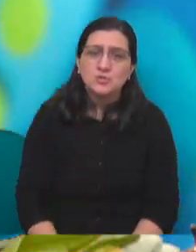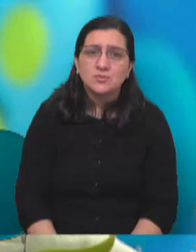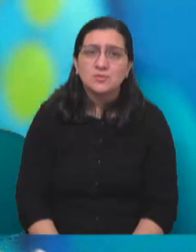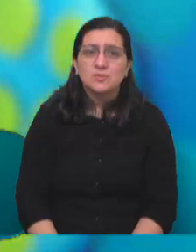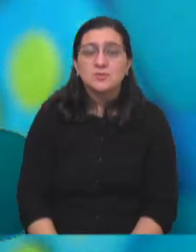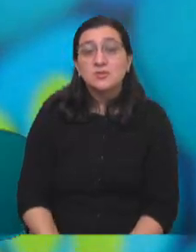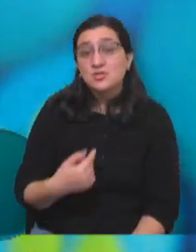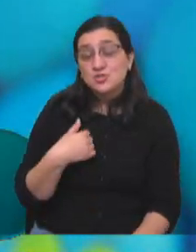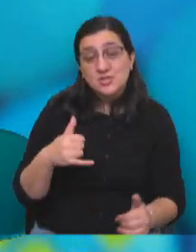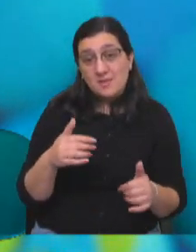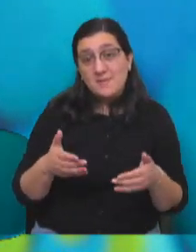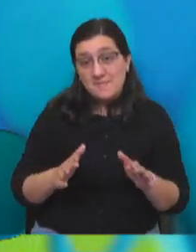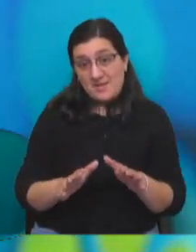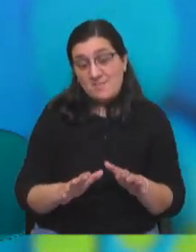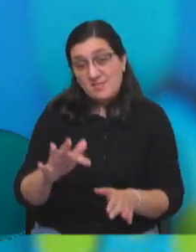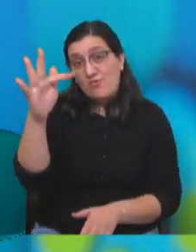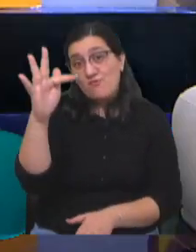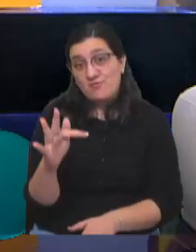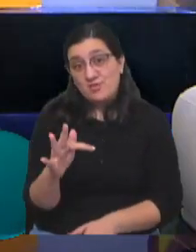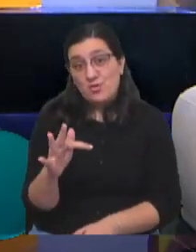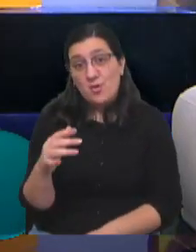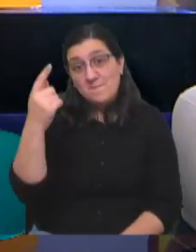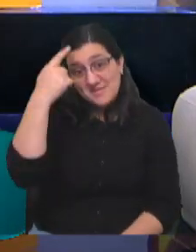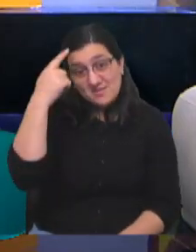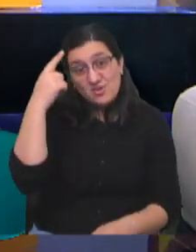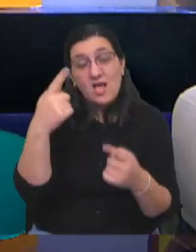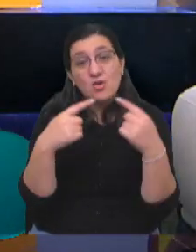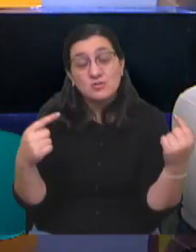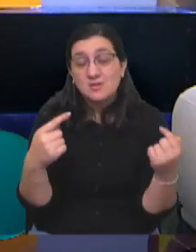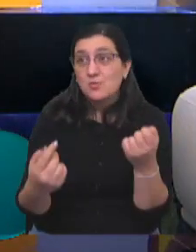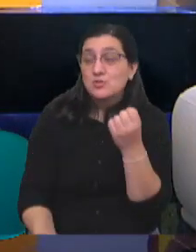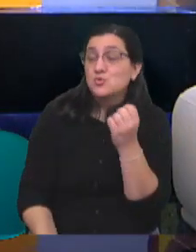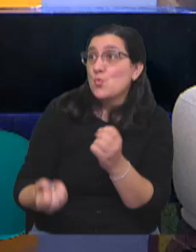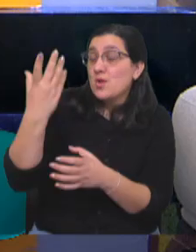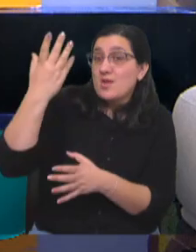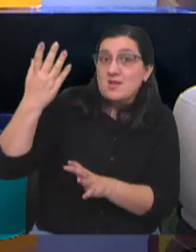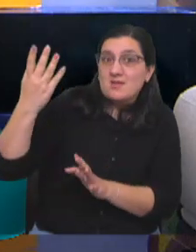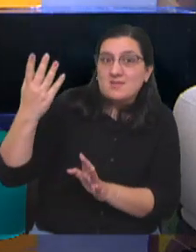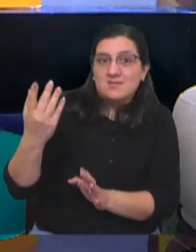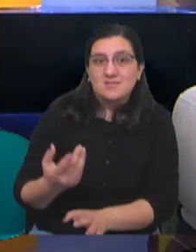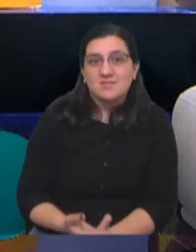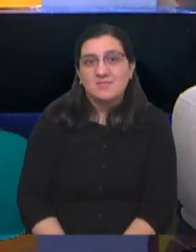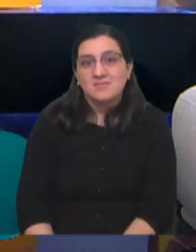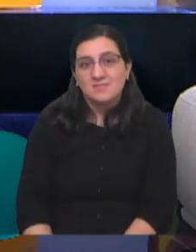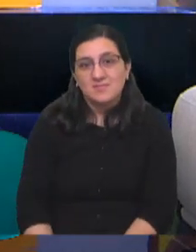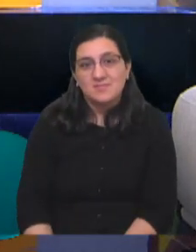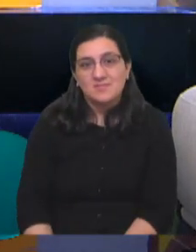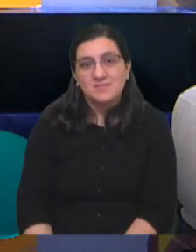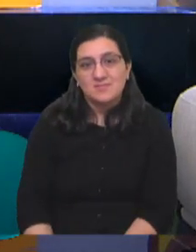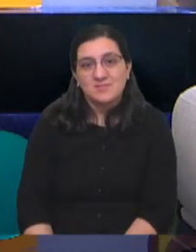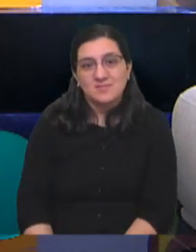venía preparada para estar con Fito pensando en las cosas que podrían surgir del encuentro de hoy. De lo que yo haría mal, ¿querés decir?